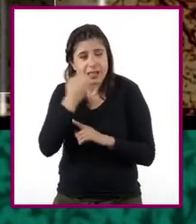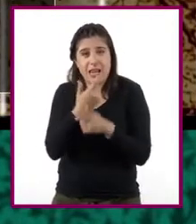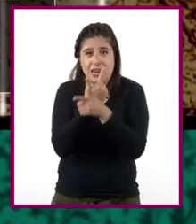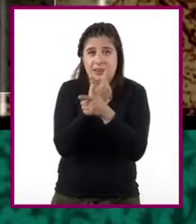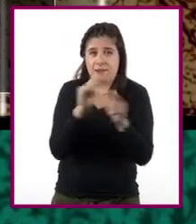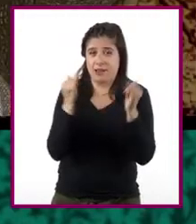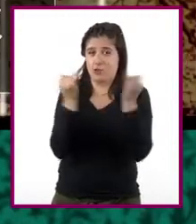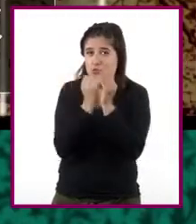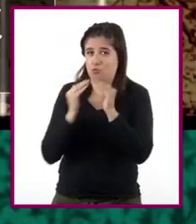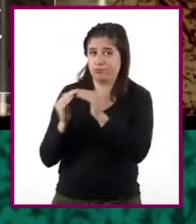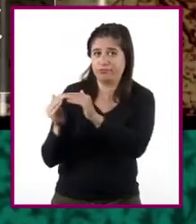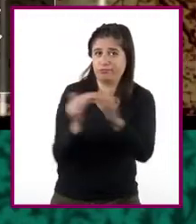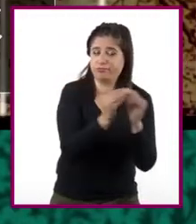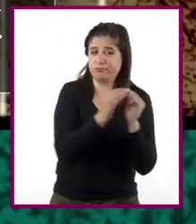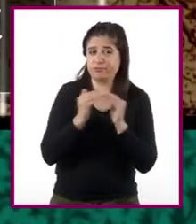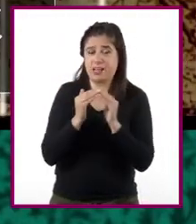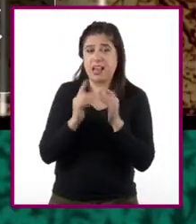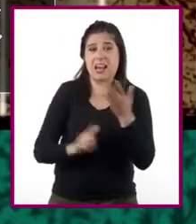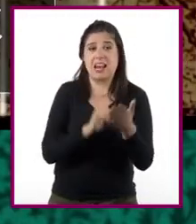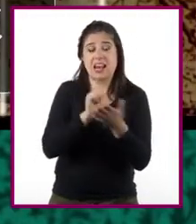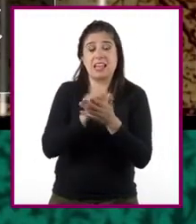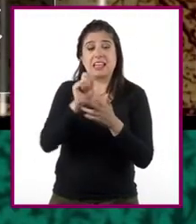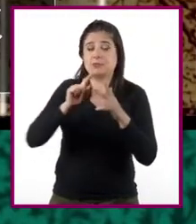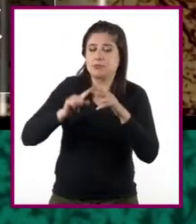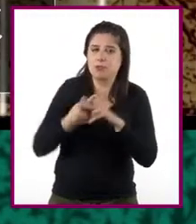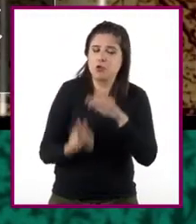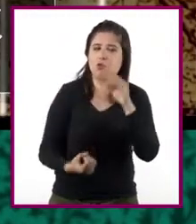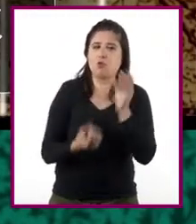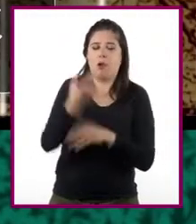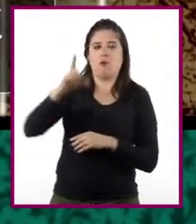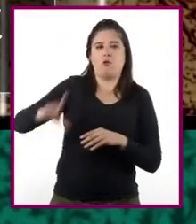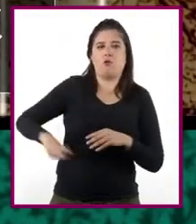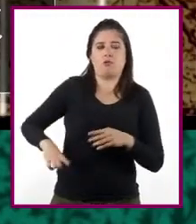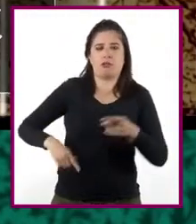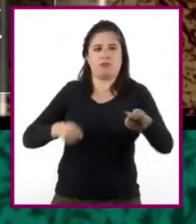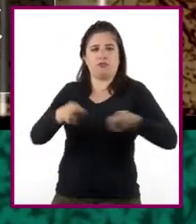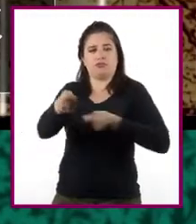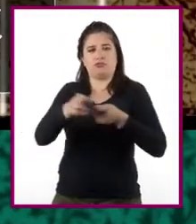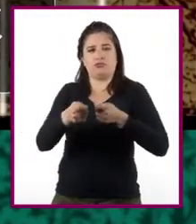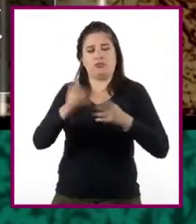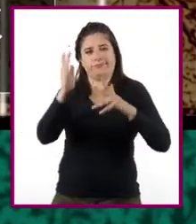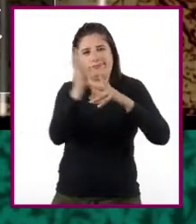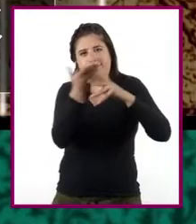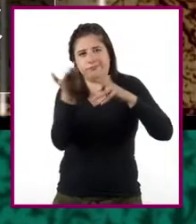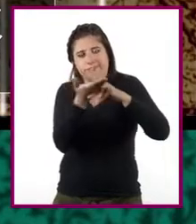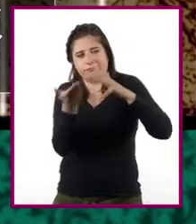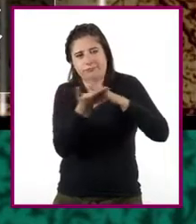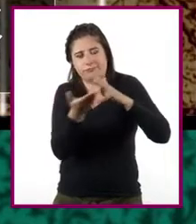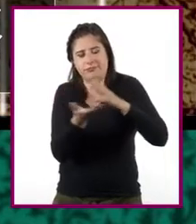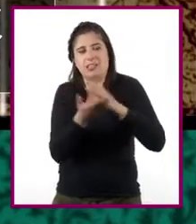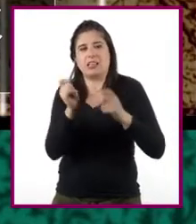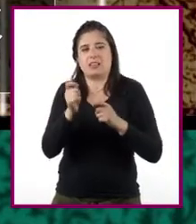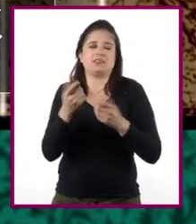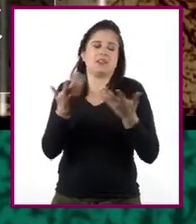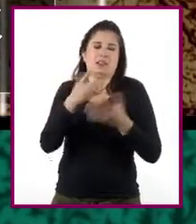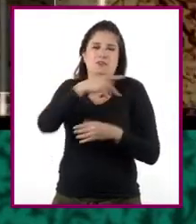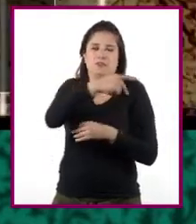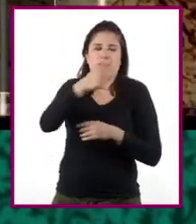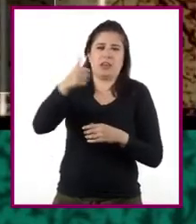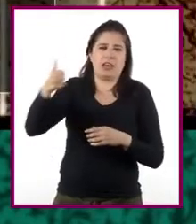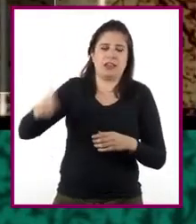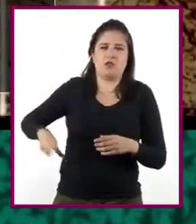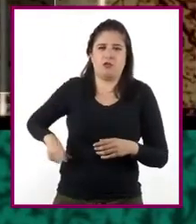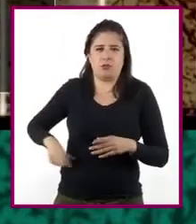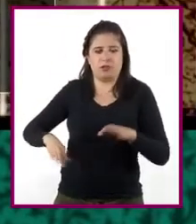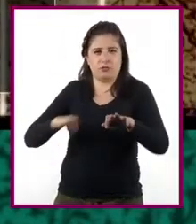e igualdad, el principio de una nueva forma de gobierno con división de poderes y la modernización de las instituciones,